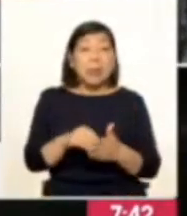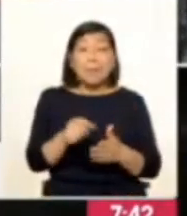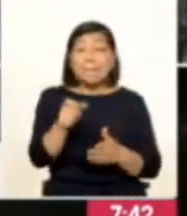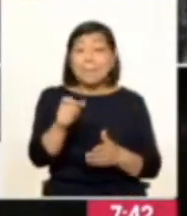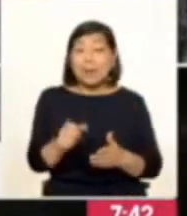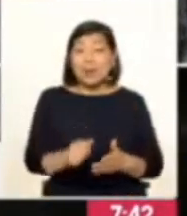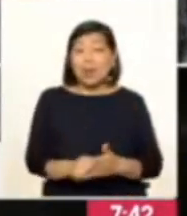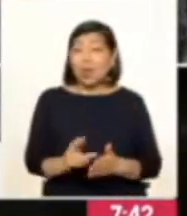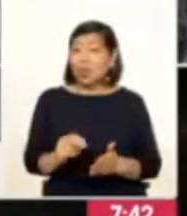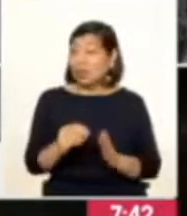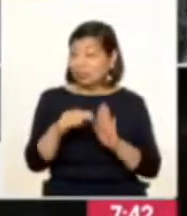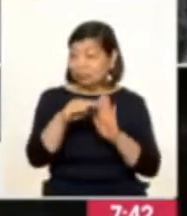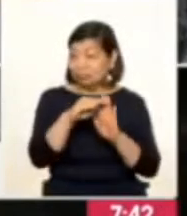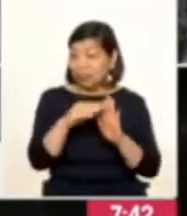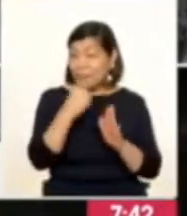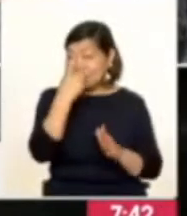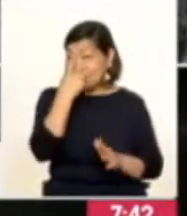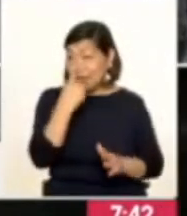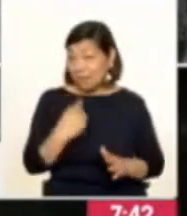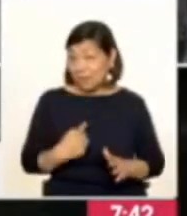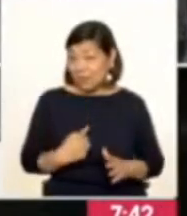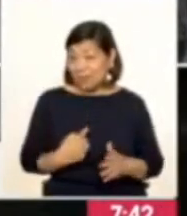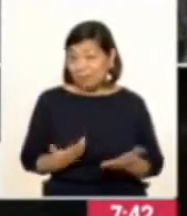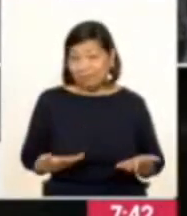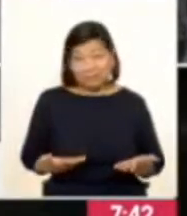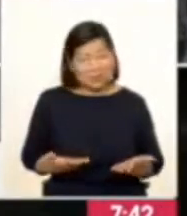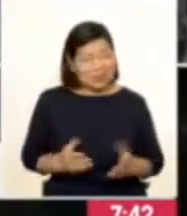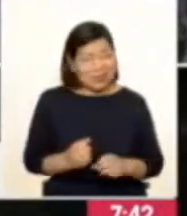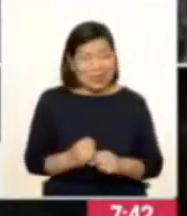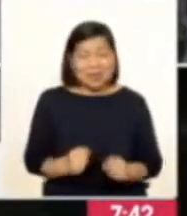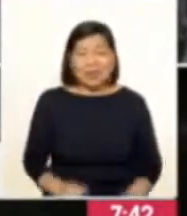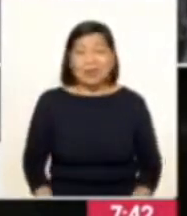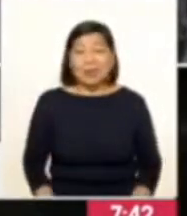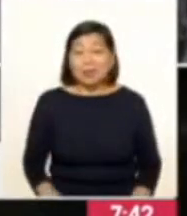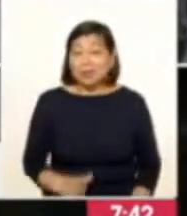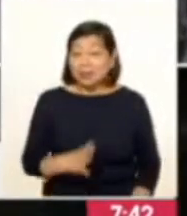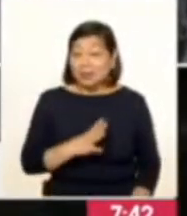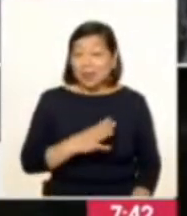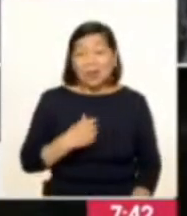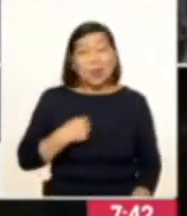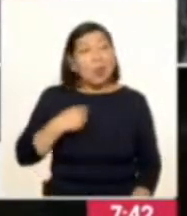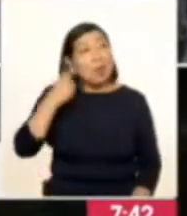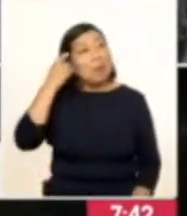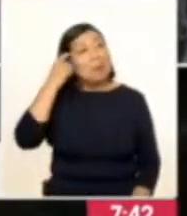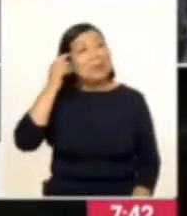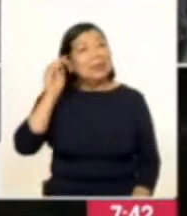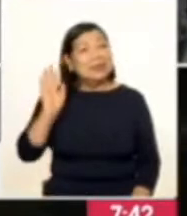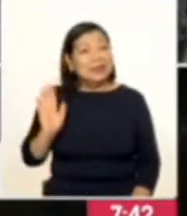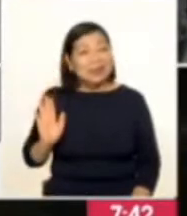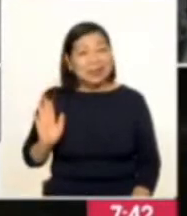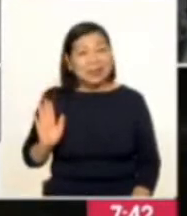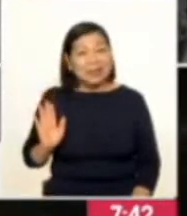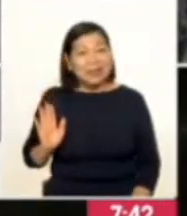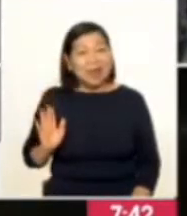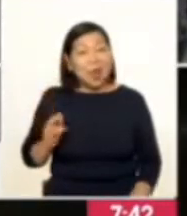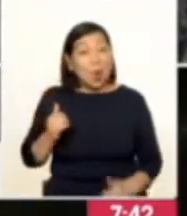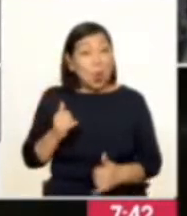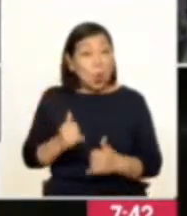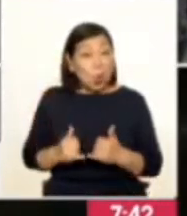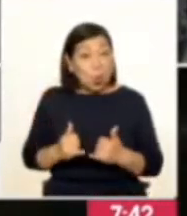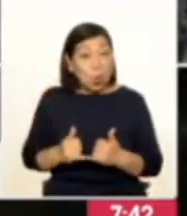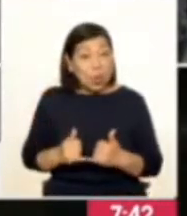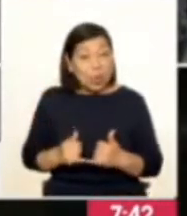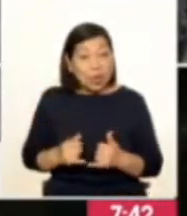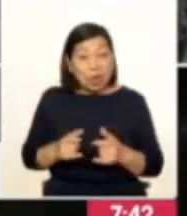funcionarios que no cumplen los perfiles no o sea es una cosa inédita bueno Yo inocentemente pensé que a raíz de las últimas acciones